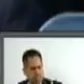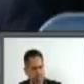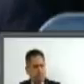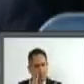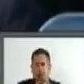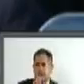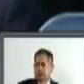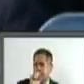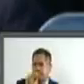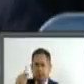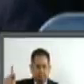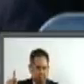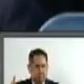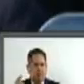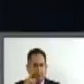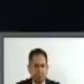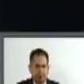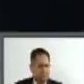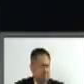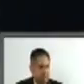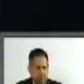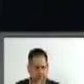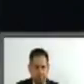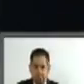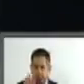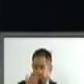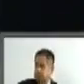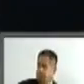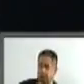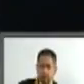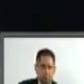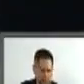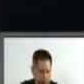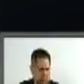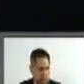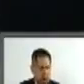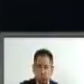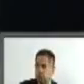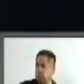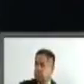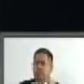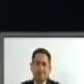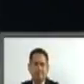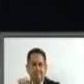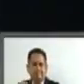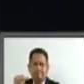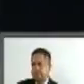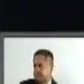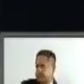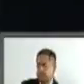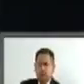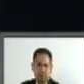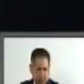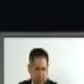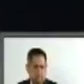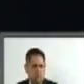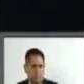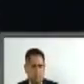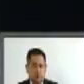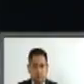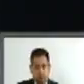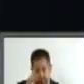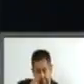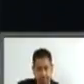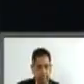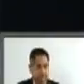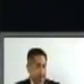este mecanismo a fin de mejorar nuestra proyección conjunta hacia la región de Asia-Pacífico. La complementariedad entre México y